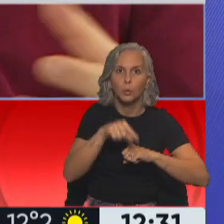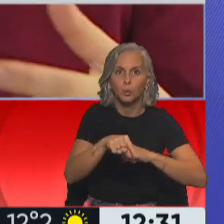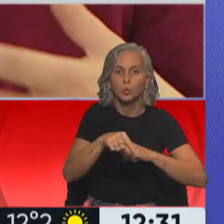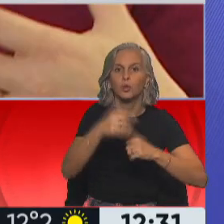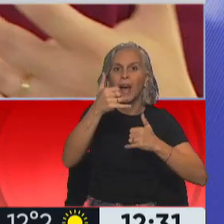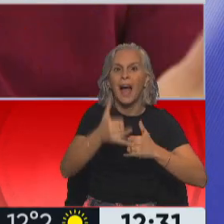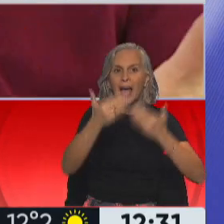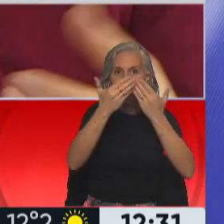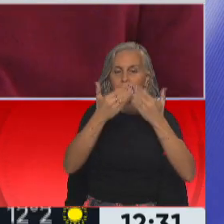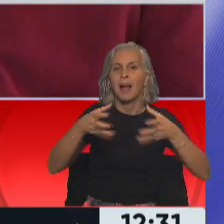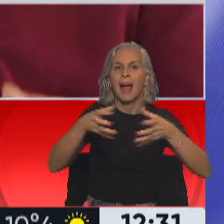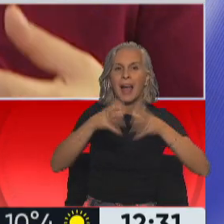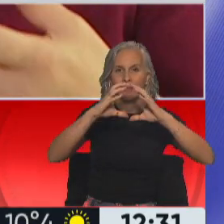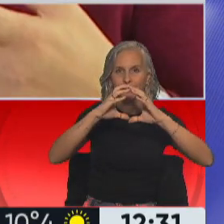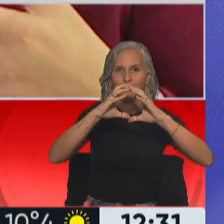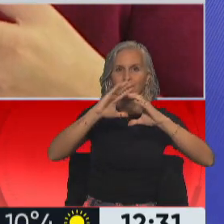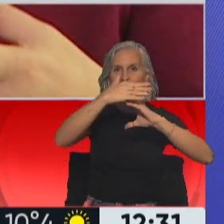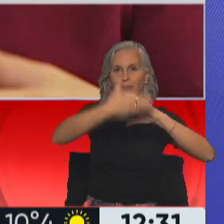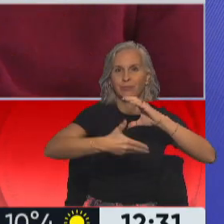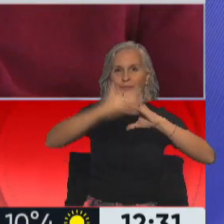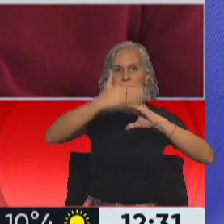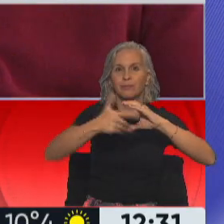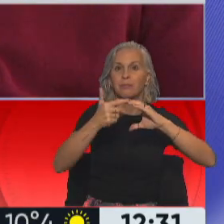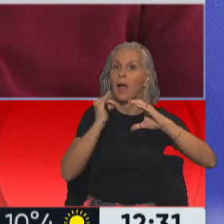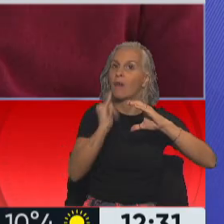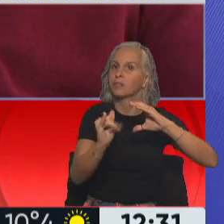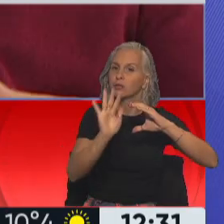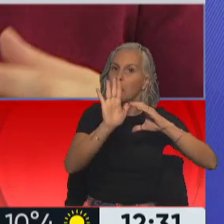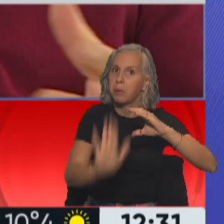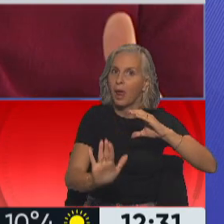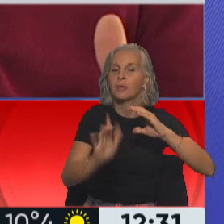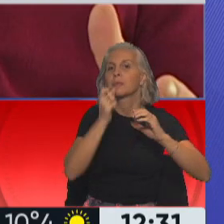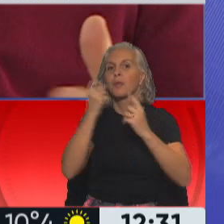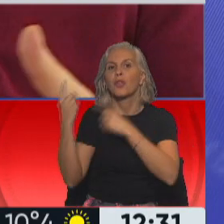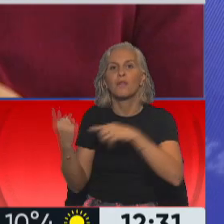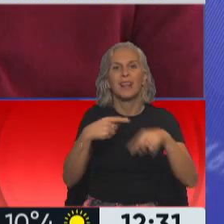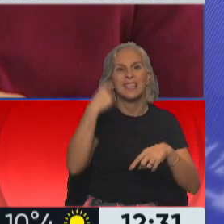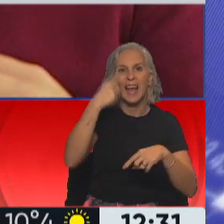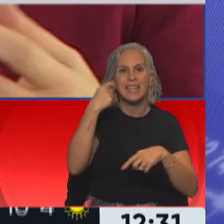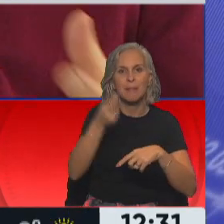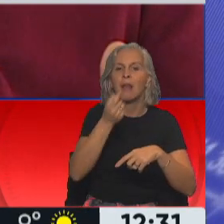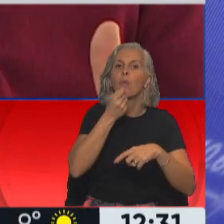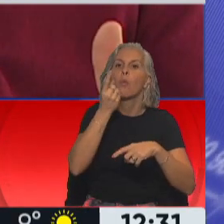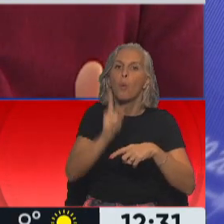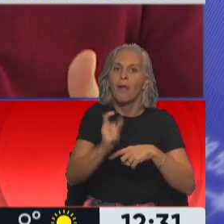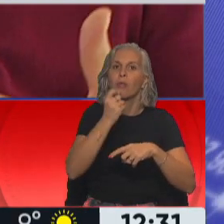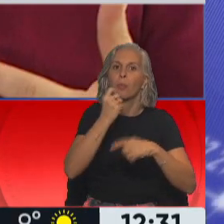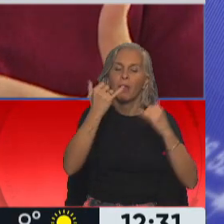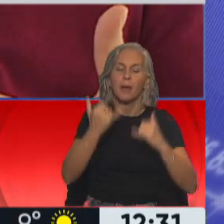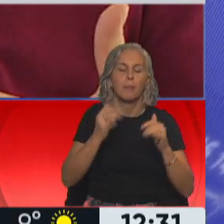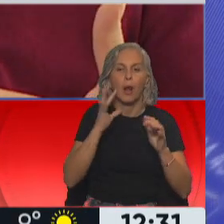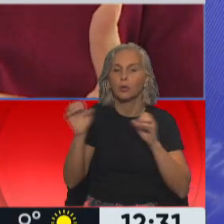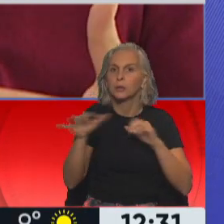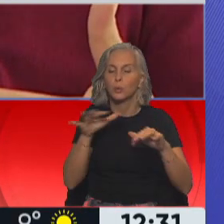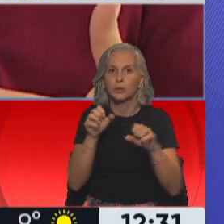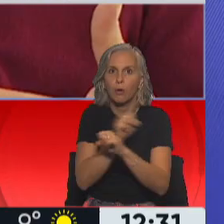que es lo que nos separa de los animales. Cuando hay algún gatillo o algún factor desencadenante,